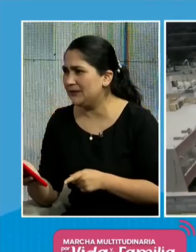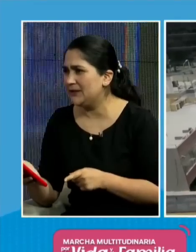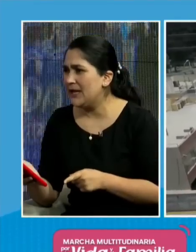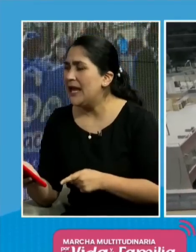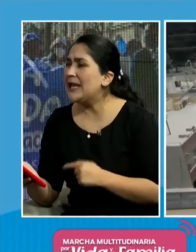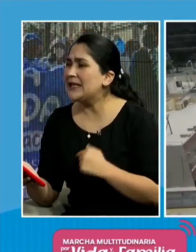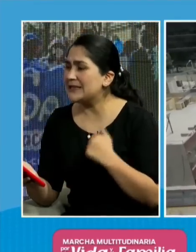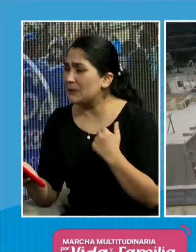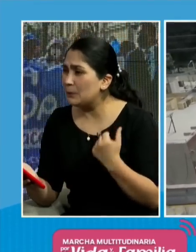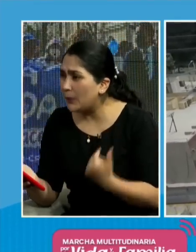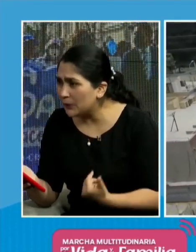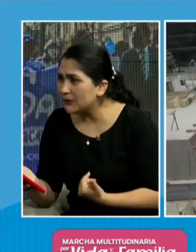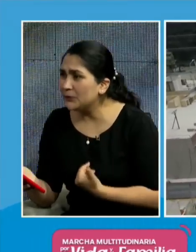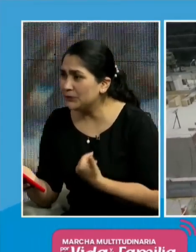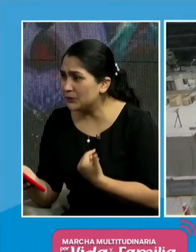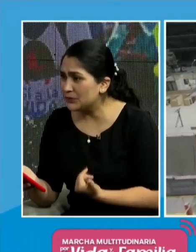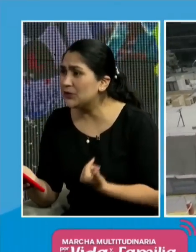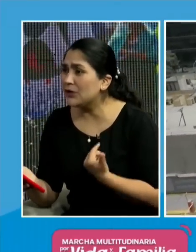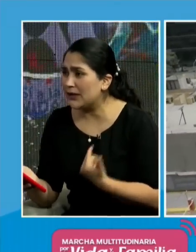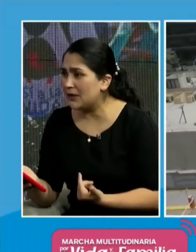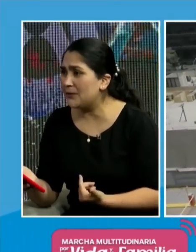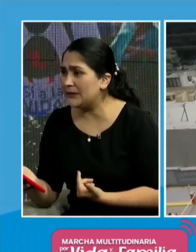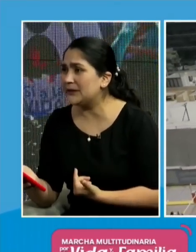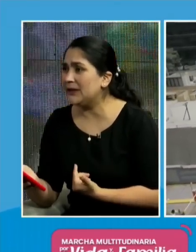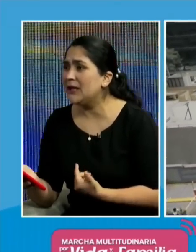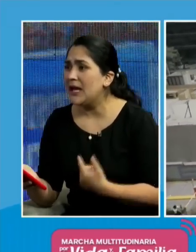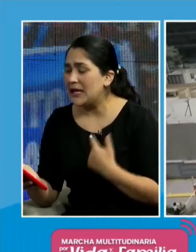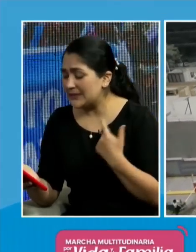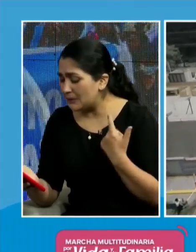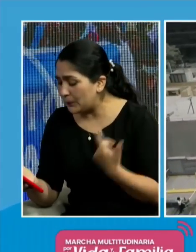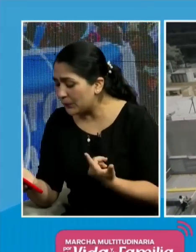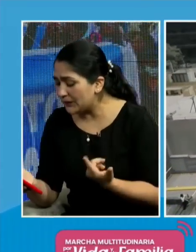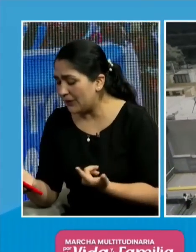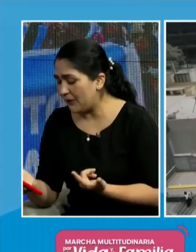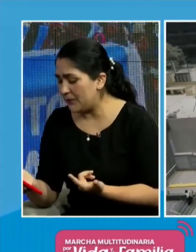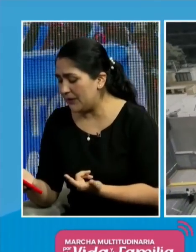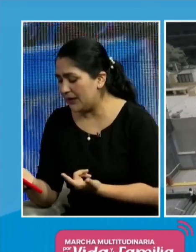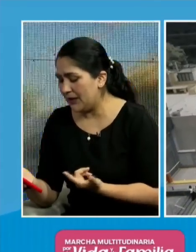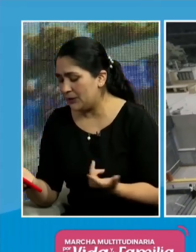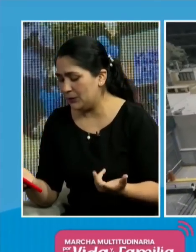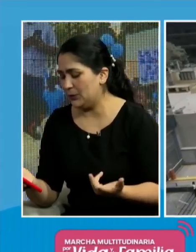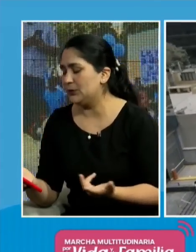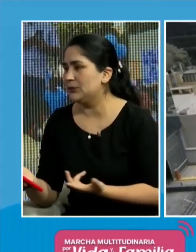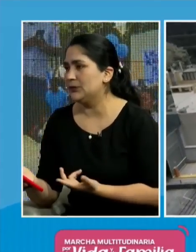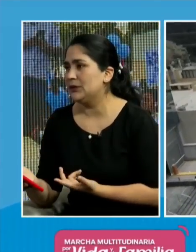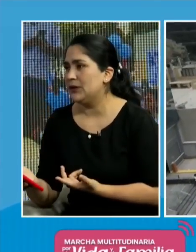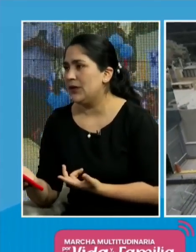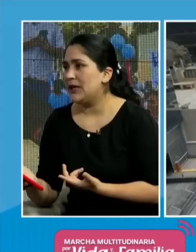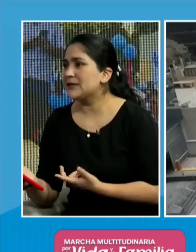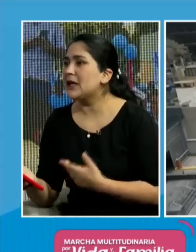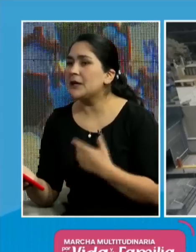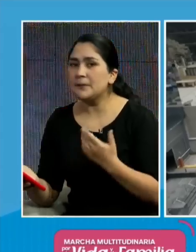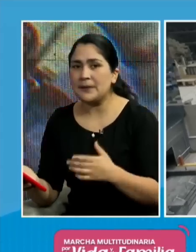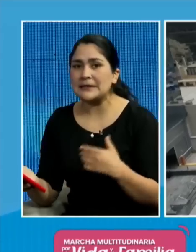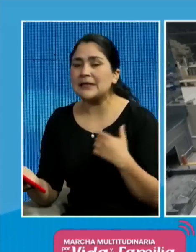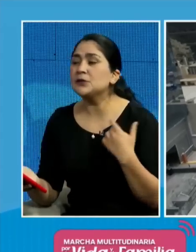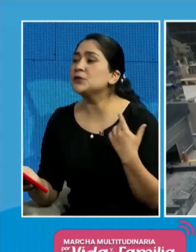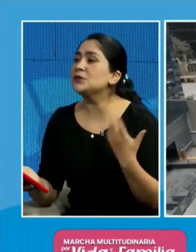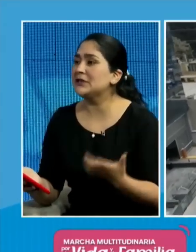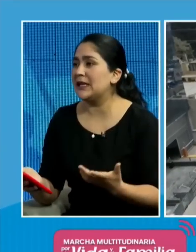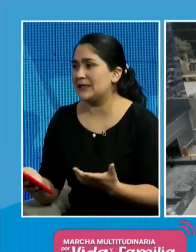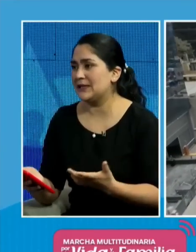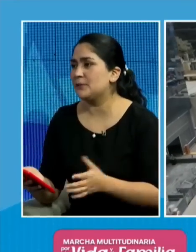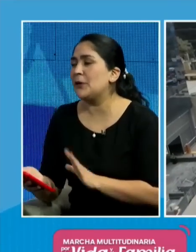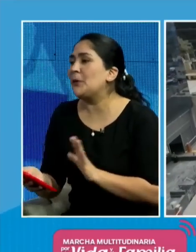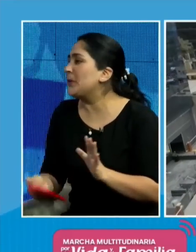familia? ¿Les importa a nuestros niños realmente? ¿Les importa a la familia? No. Están pensando